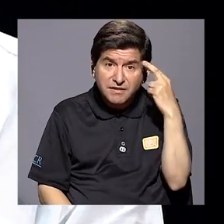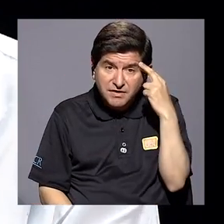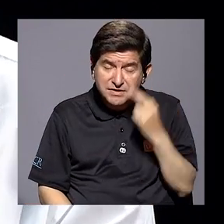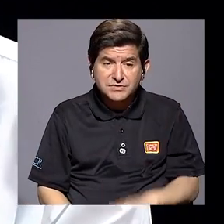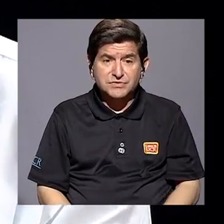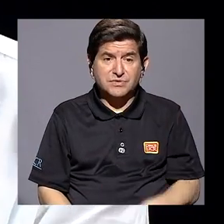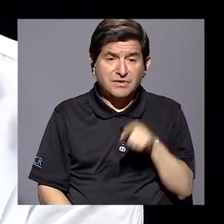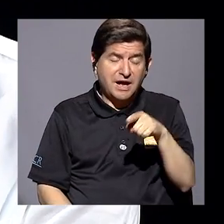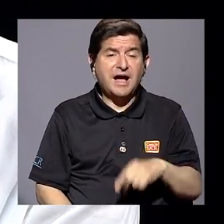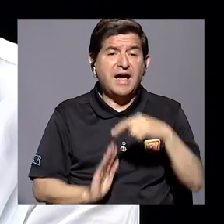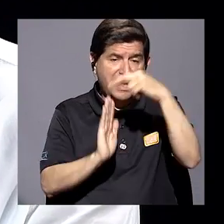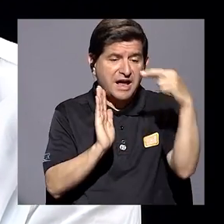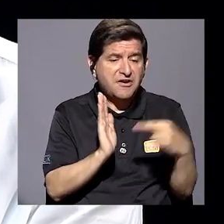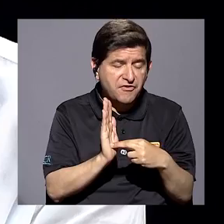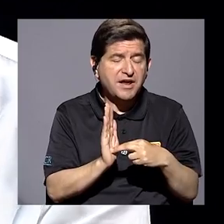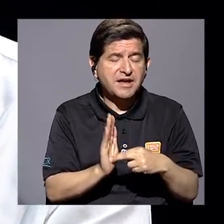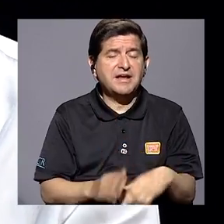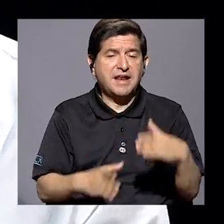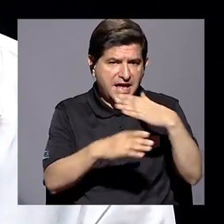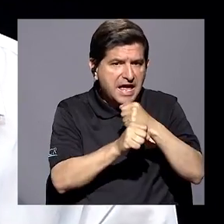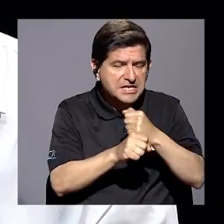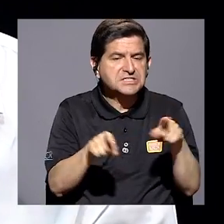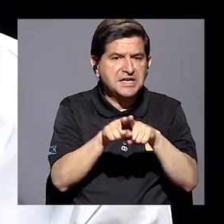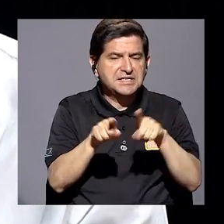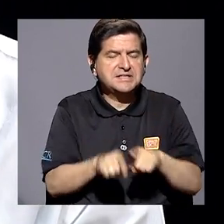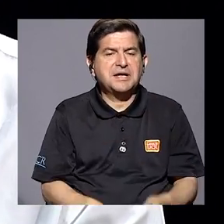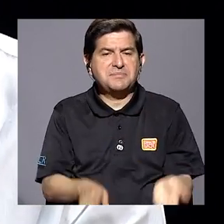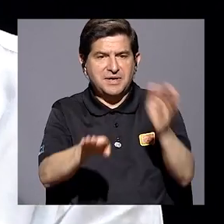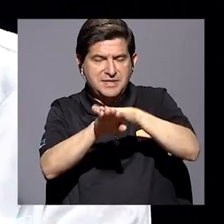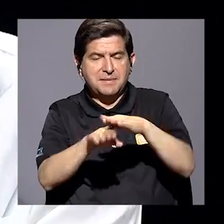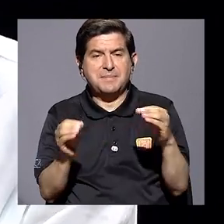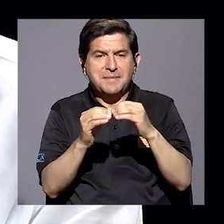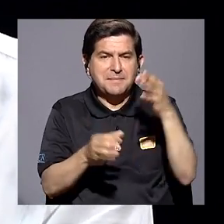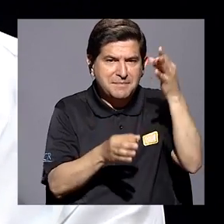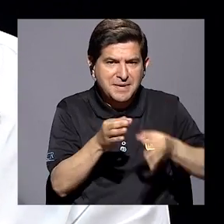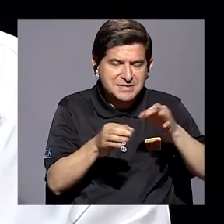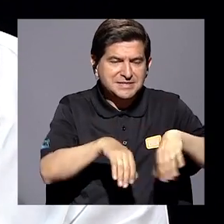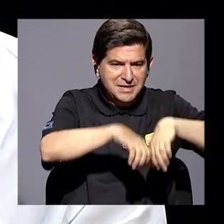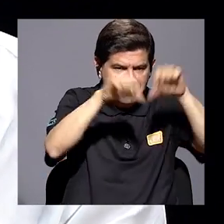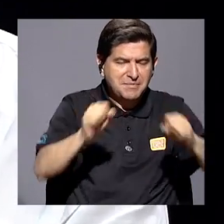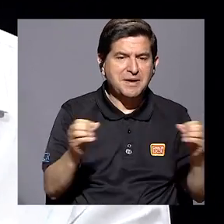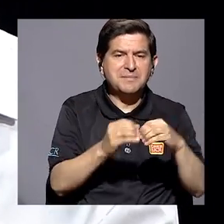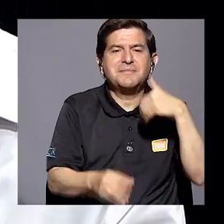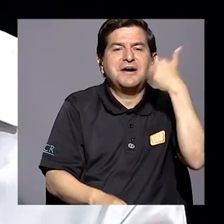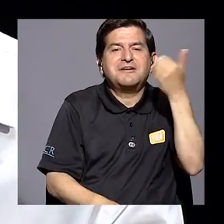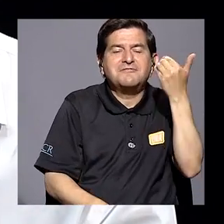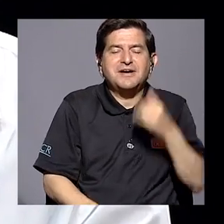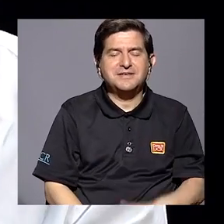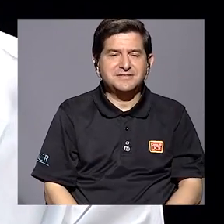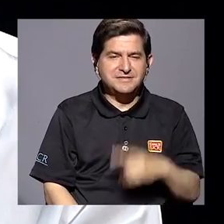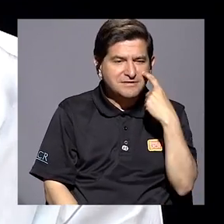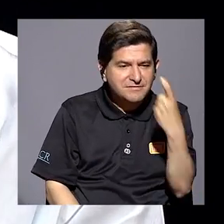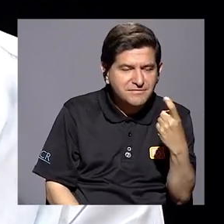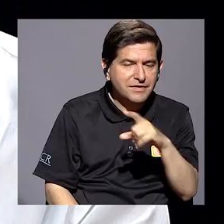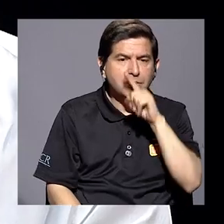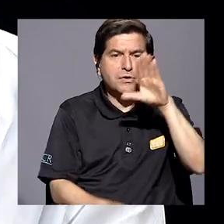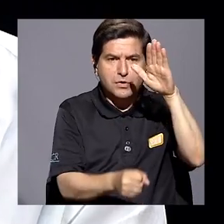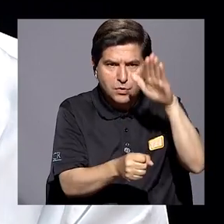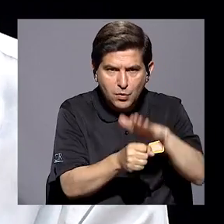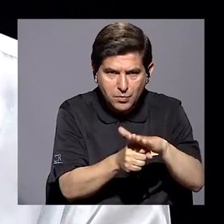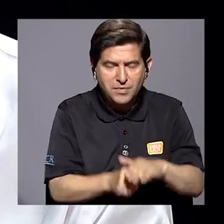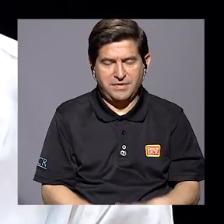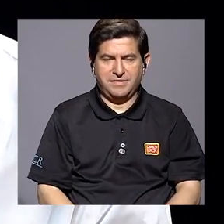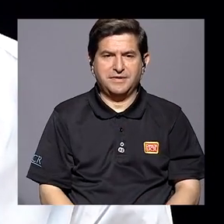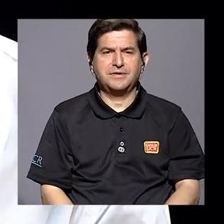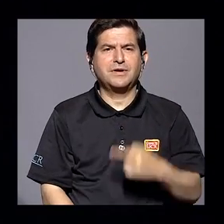hecha la regla hecha la trampa entre más sencillo es el sistema más fácil es de fiscalizar más fácil es el cumplimiento también